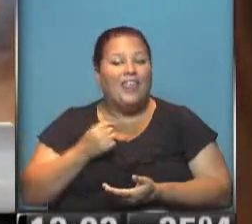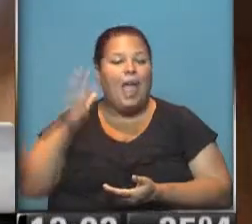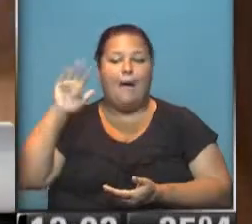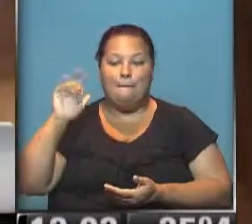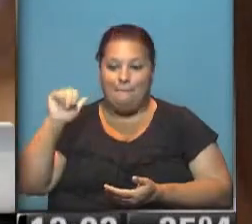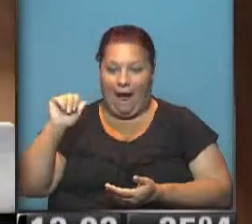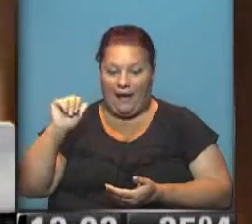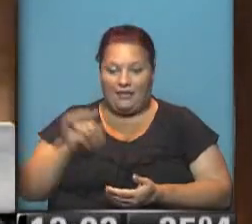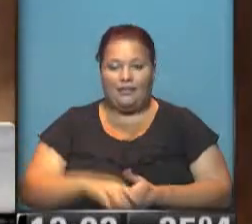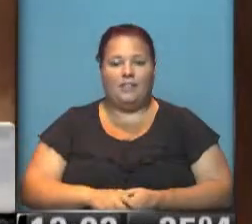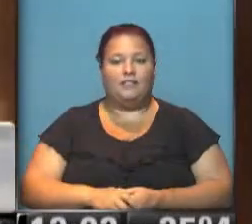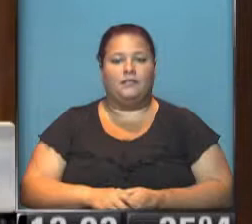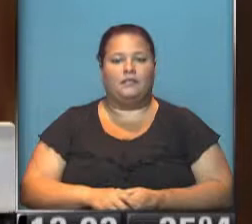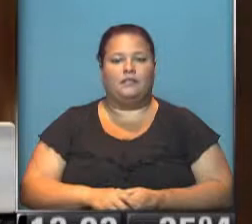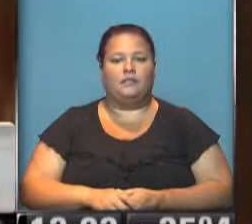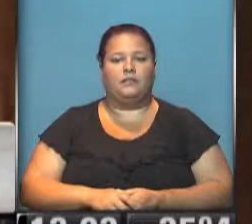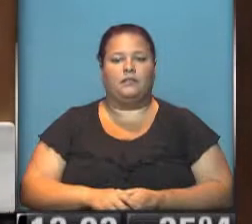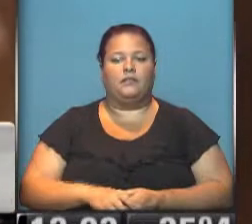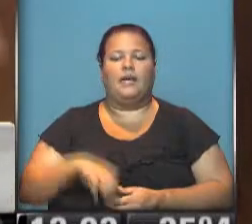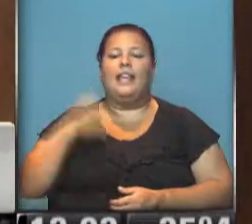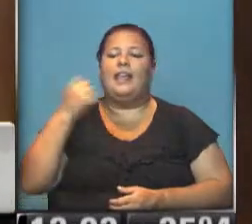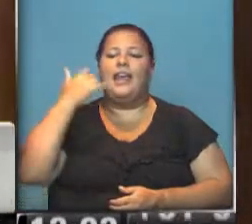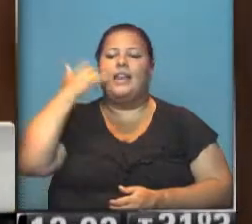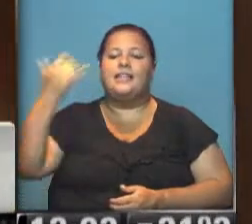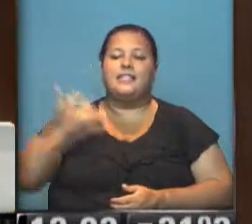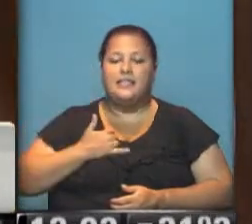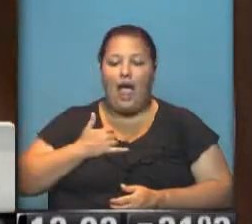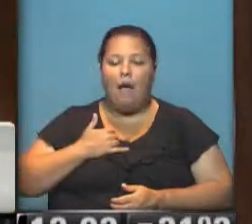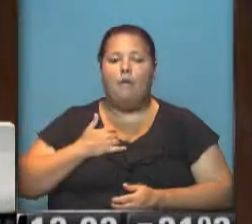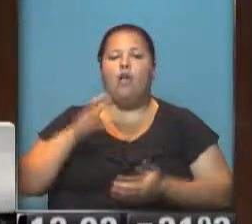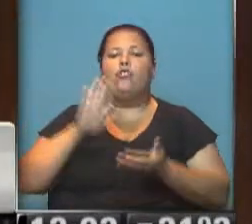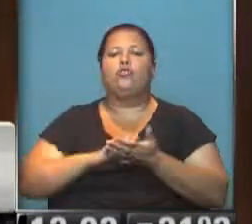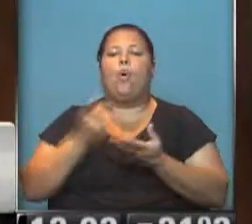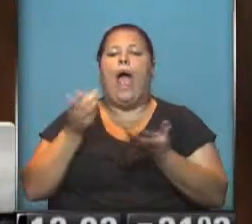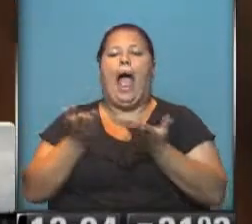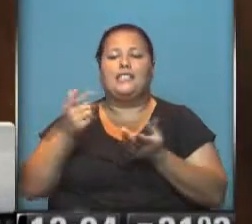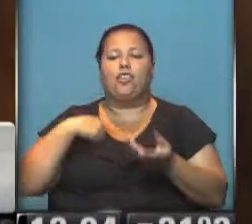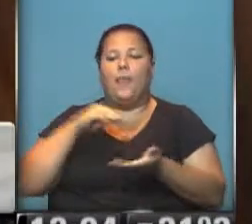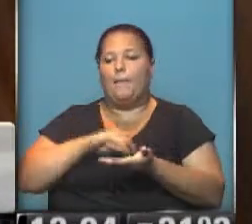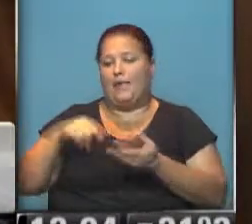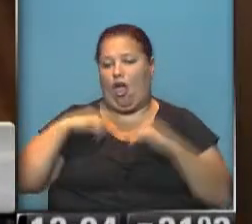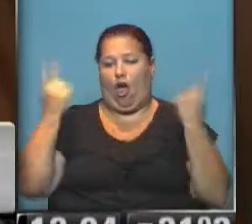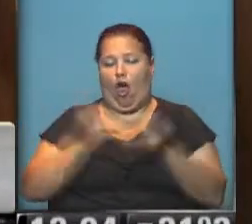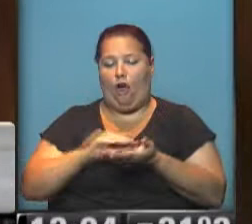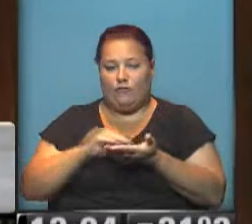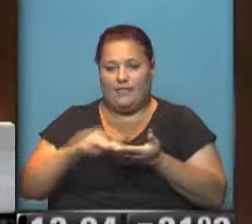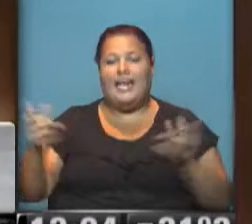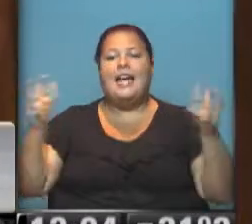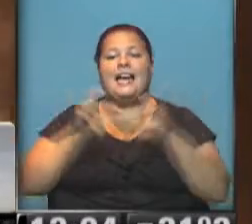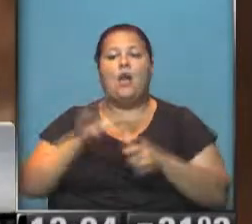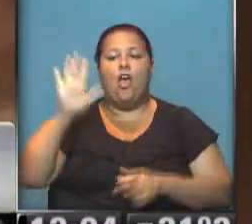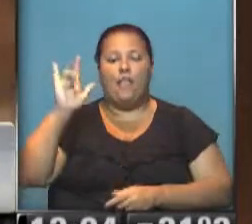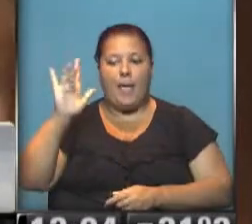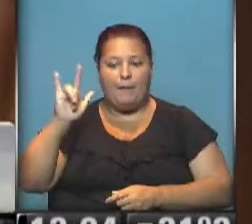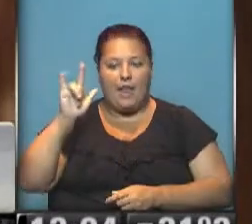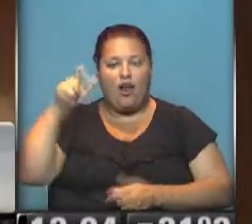martes cuando se quiere poner en comunicación conmigo a través de un asesor de mi despacho, la reunión del miércoles